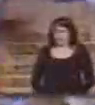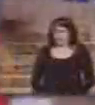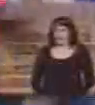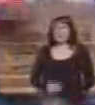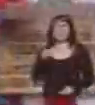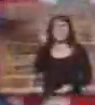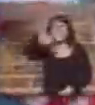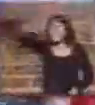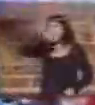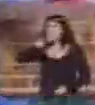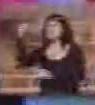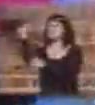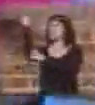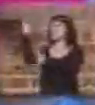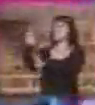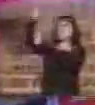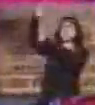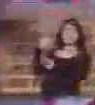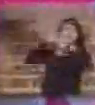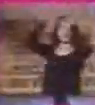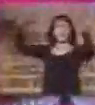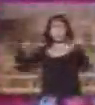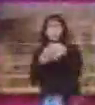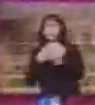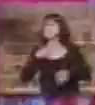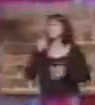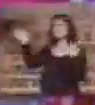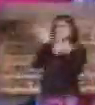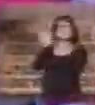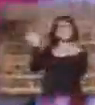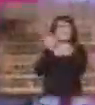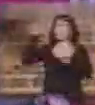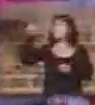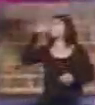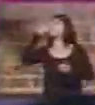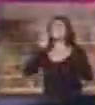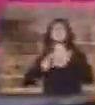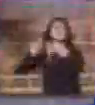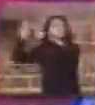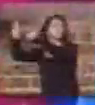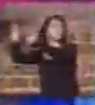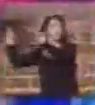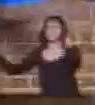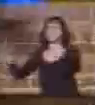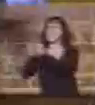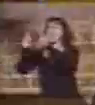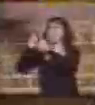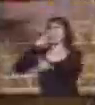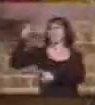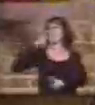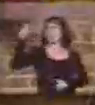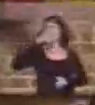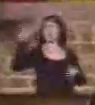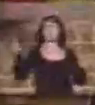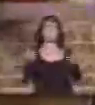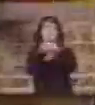Manejan el mundo, no hay negociación que valga. Mira por sus intereses, le da igual con lo que arrasan. Avisan